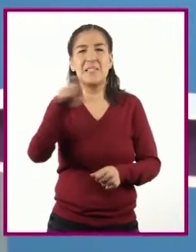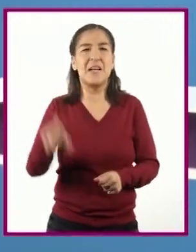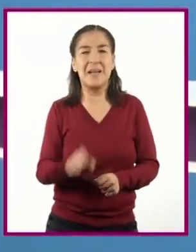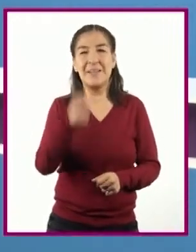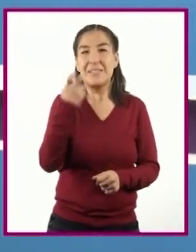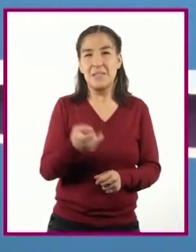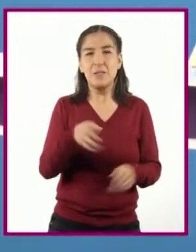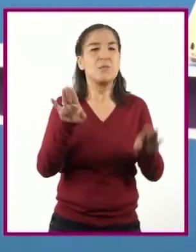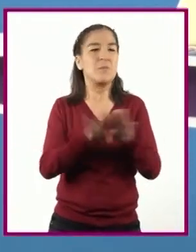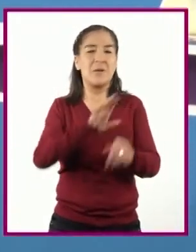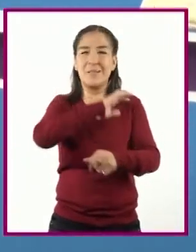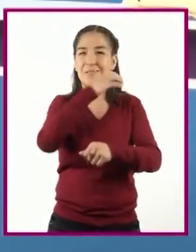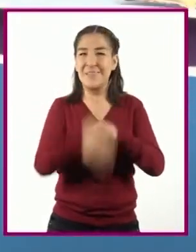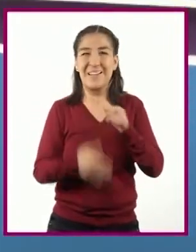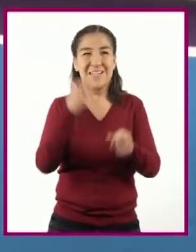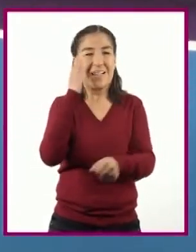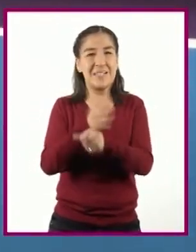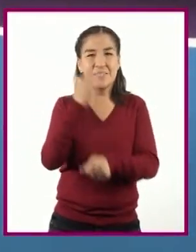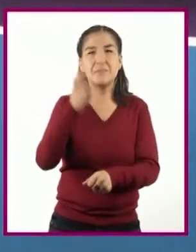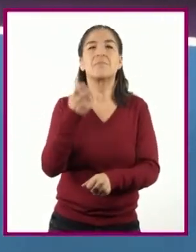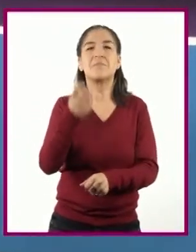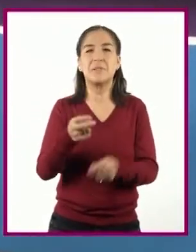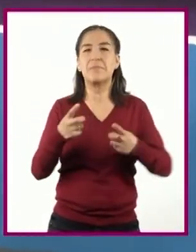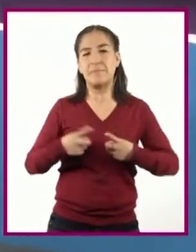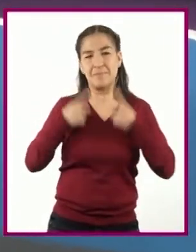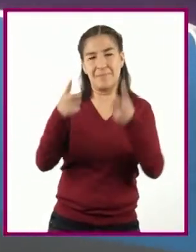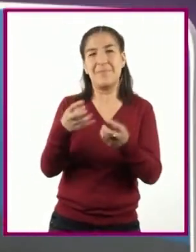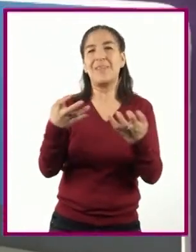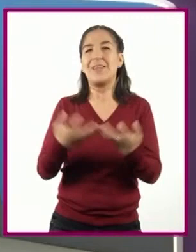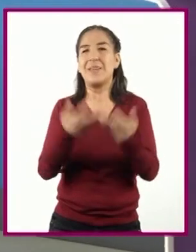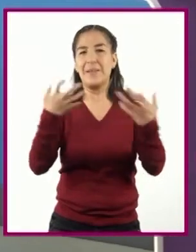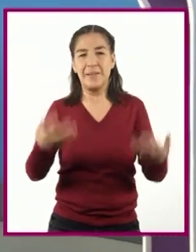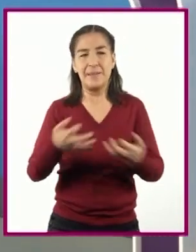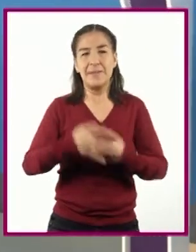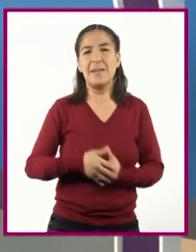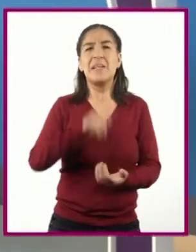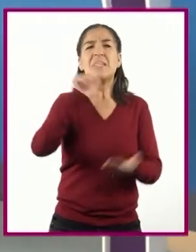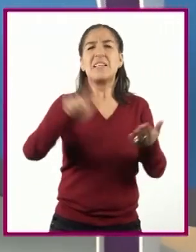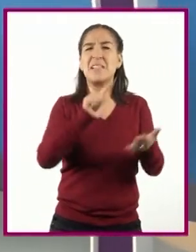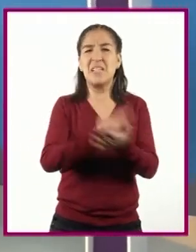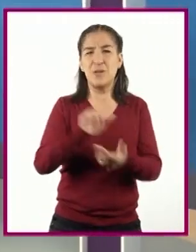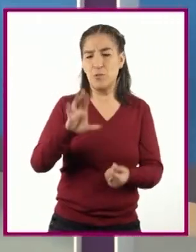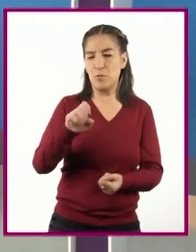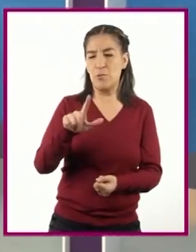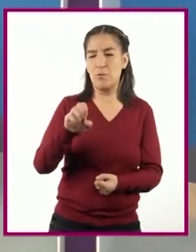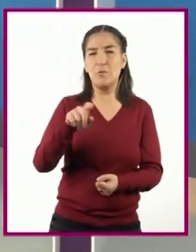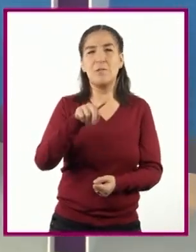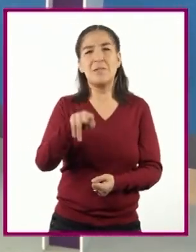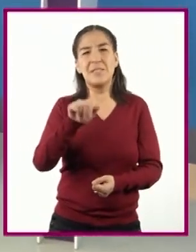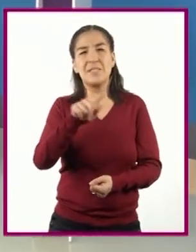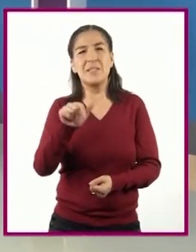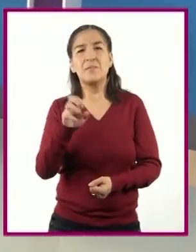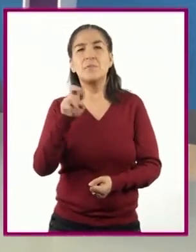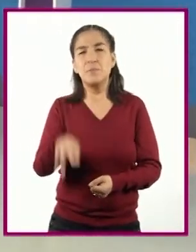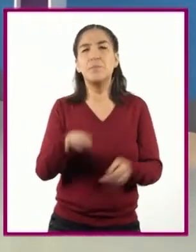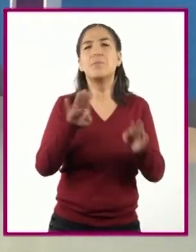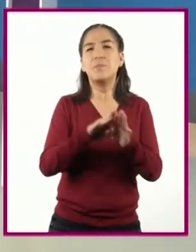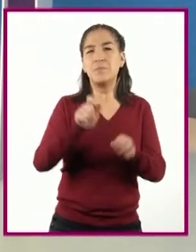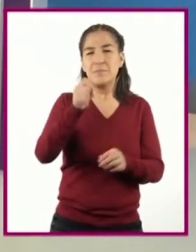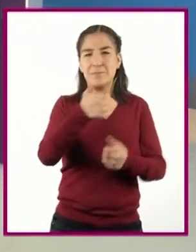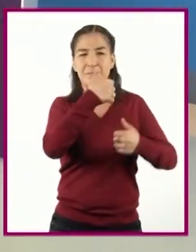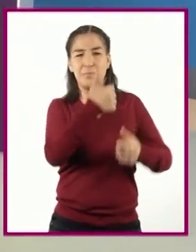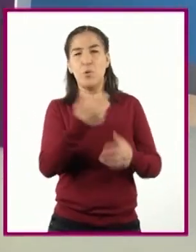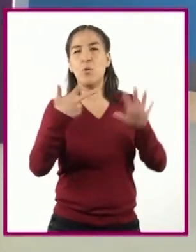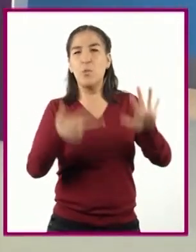terminar su condena, recibirían una concesión de tierra. La ley de colonización también creaba 8 guarniciones